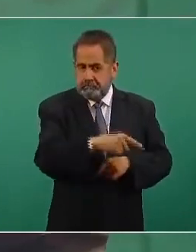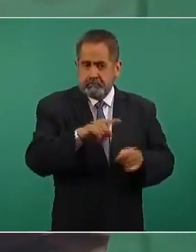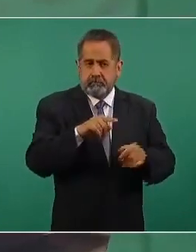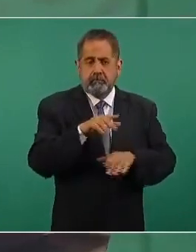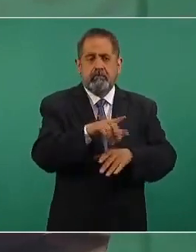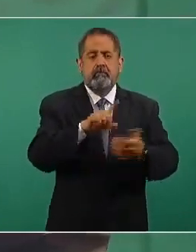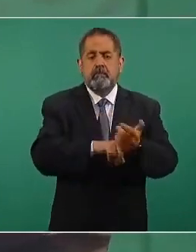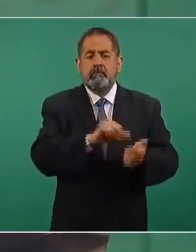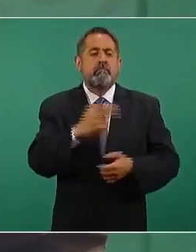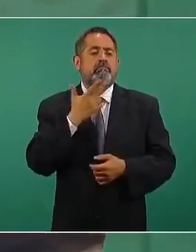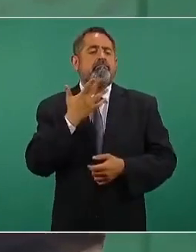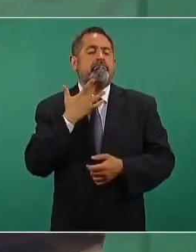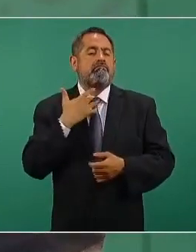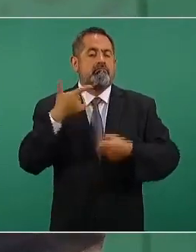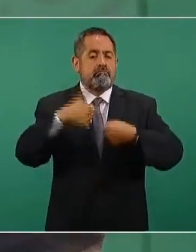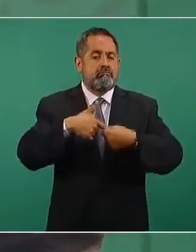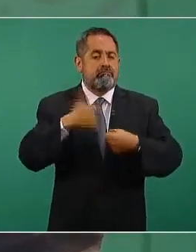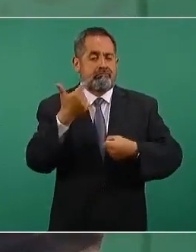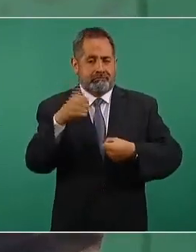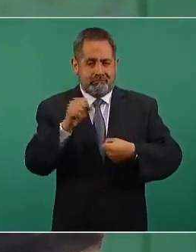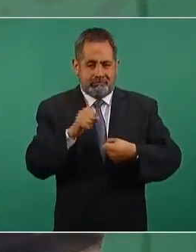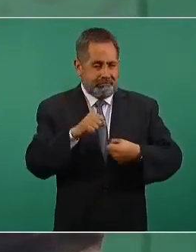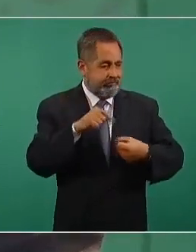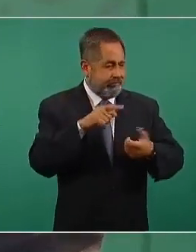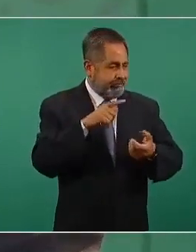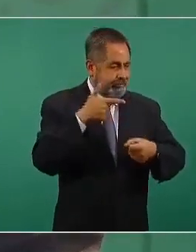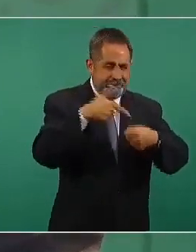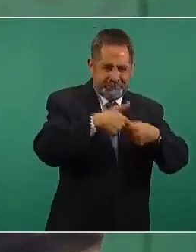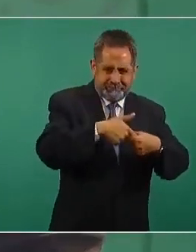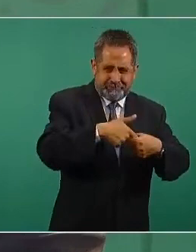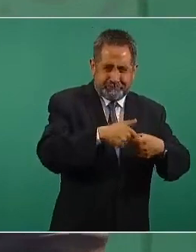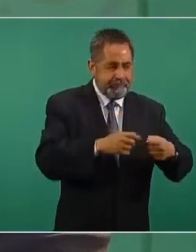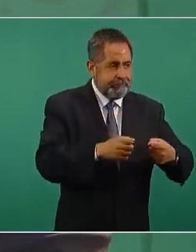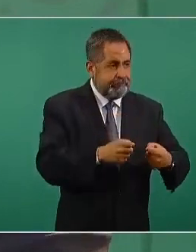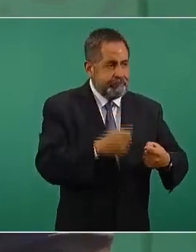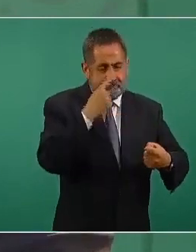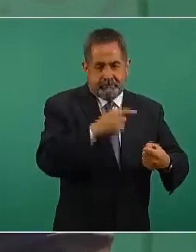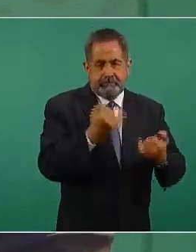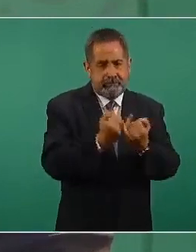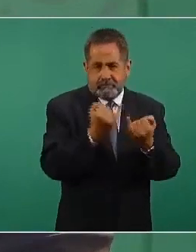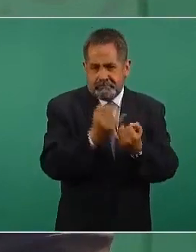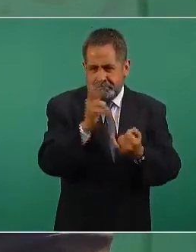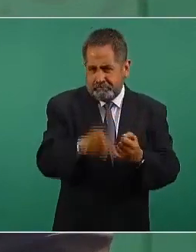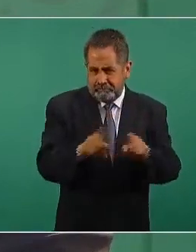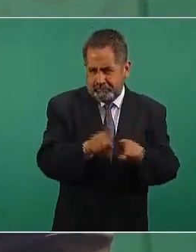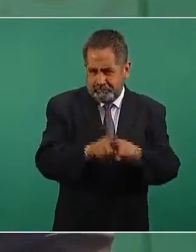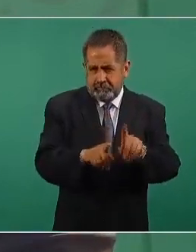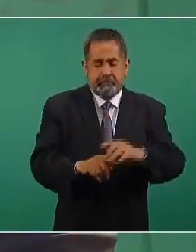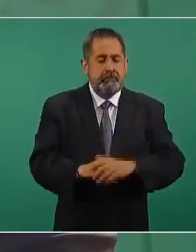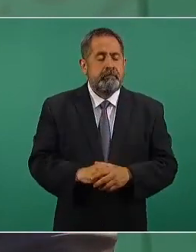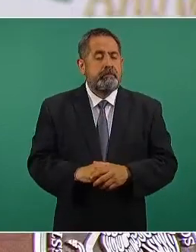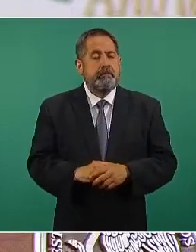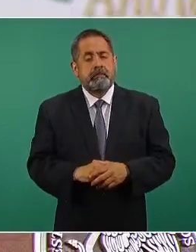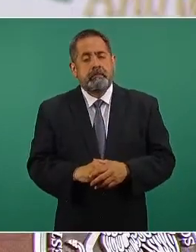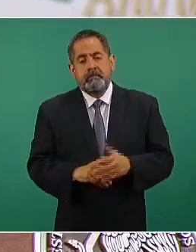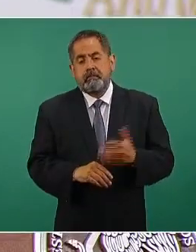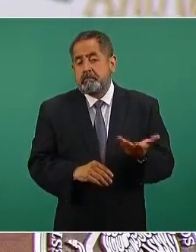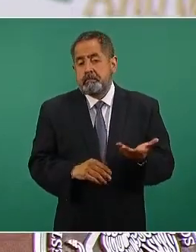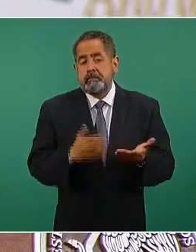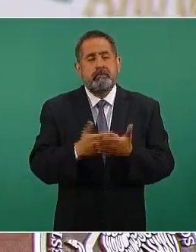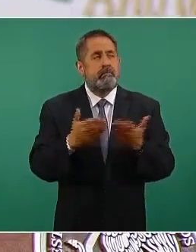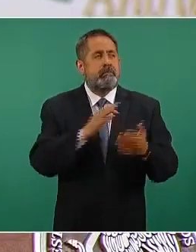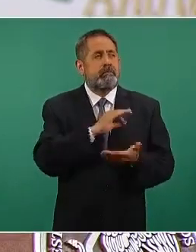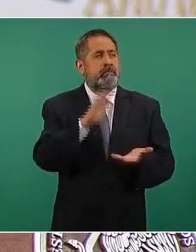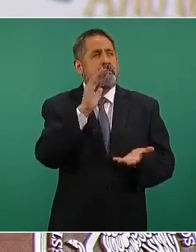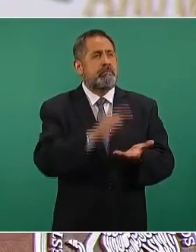sucede con estos permisos de importación de combustible, y ahora han quedado